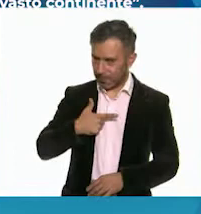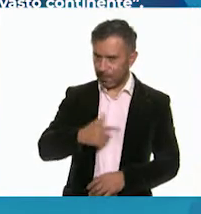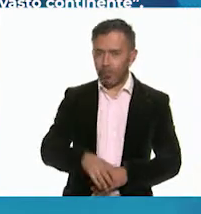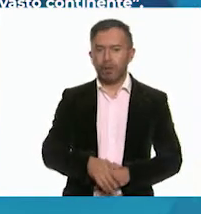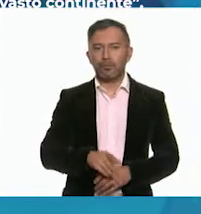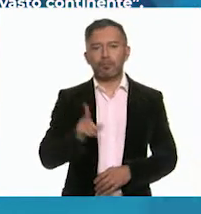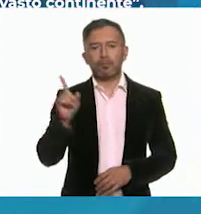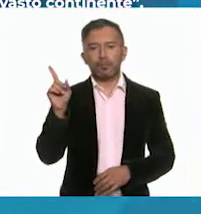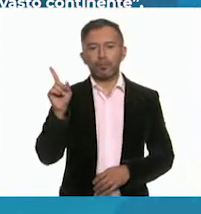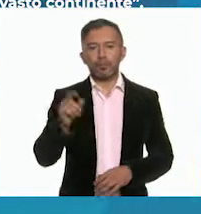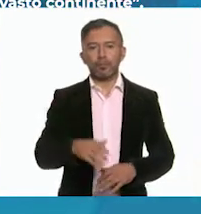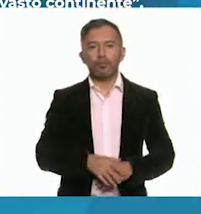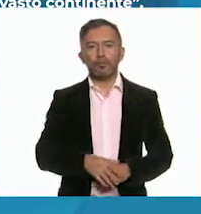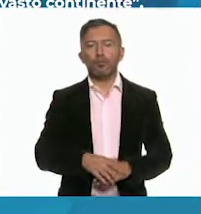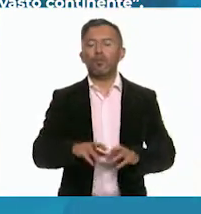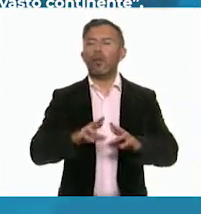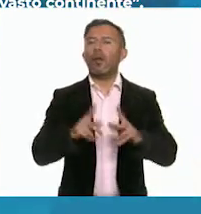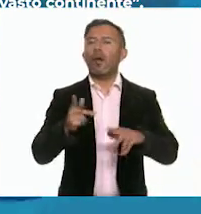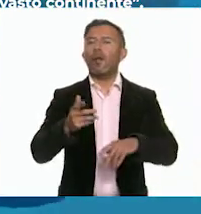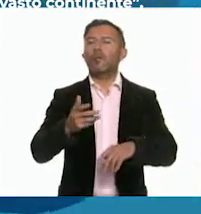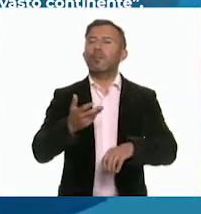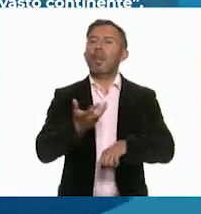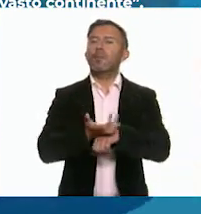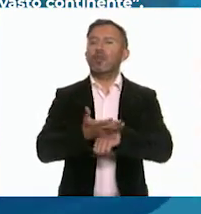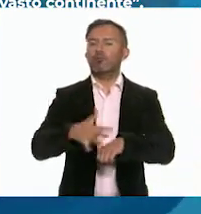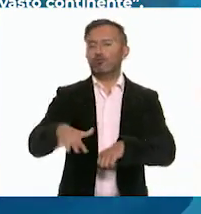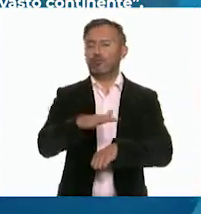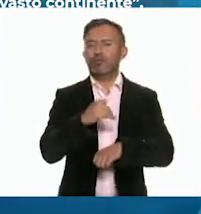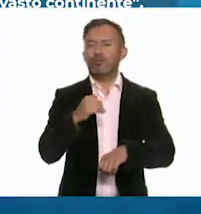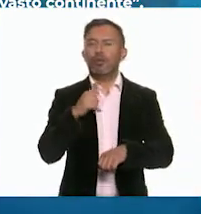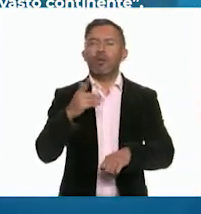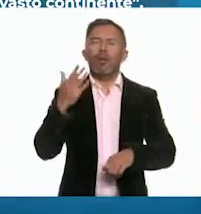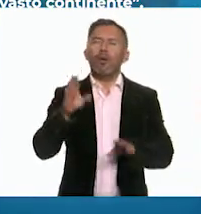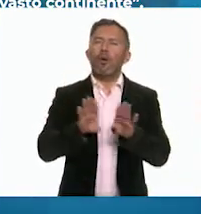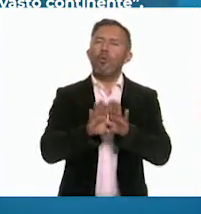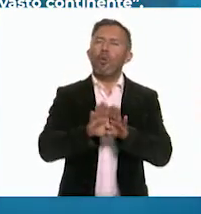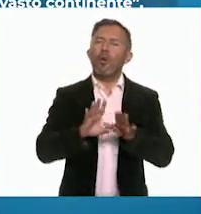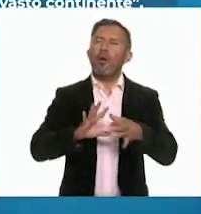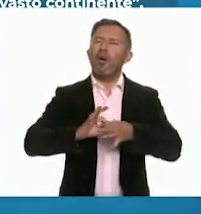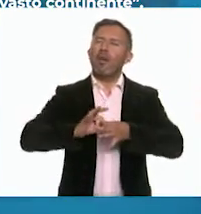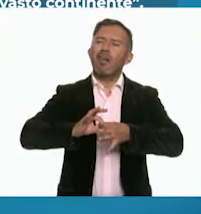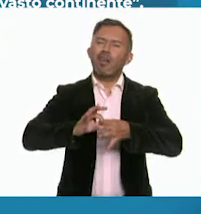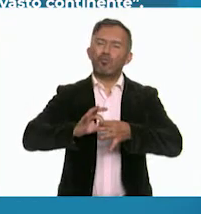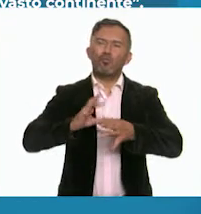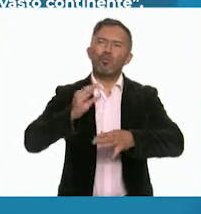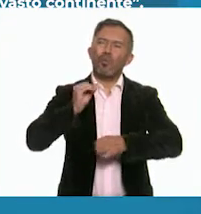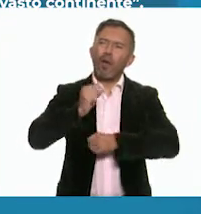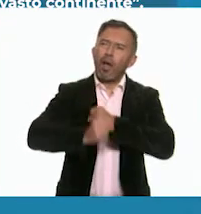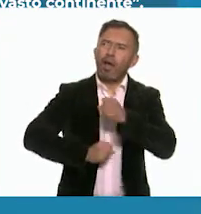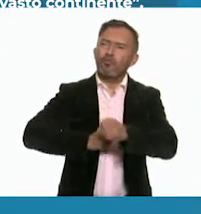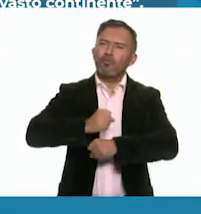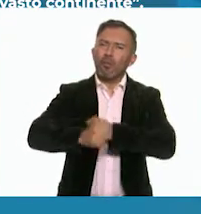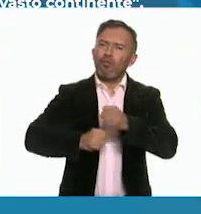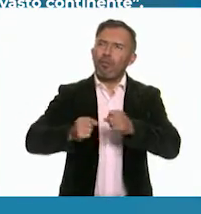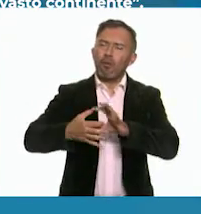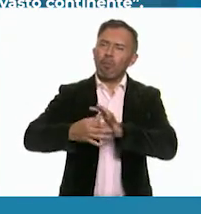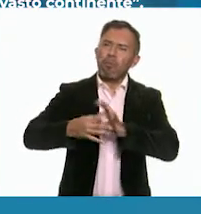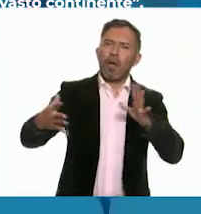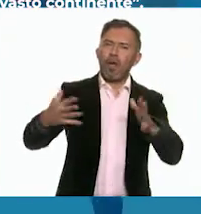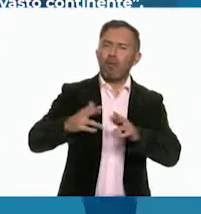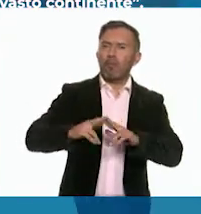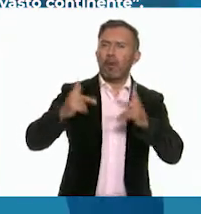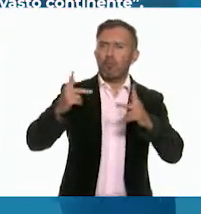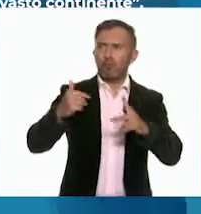Rompamos, americanos, esos lazos con que nos han tenido tanto tiempo. Para conseguirlo, no necesitamos